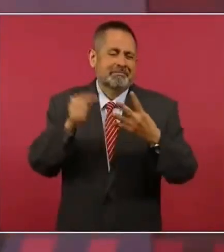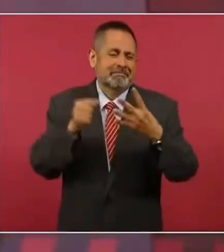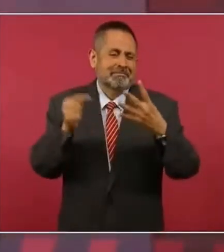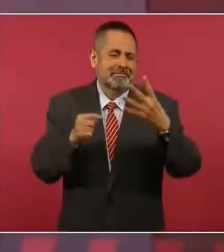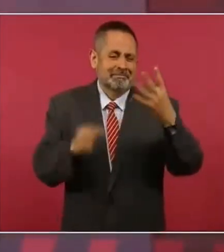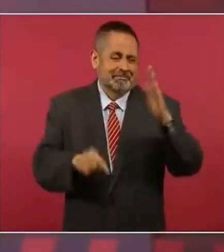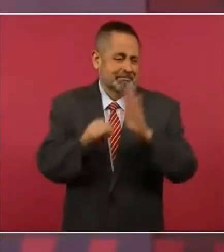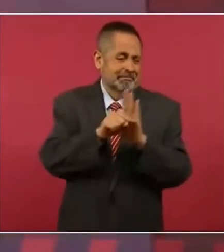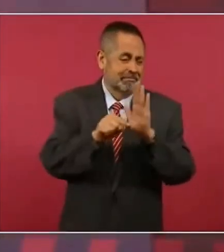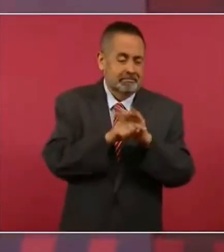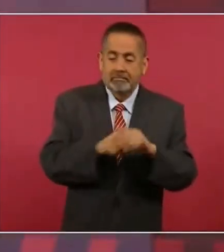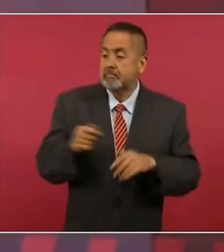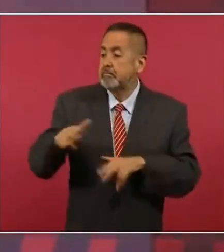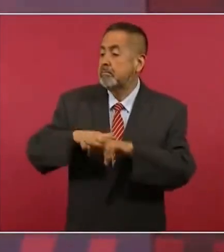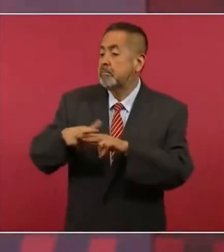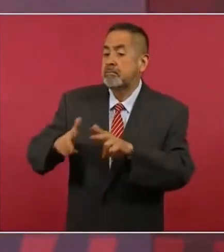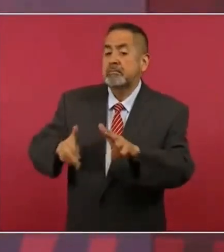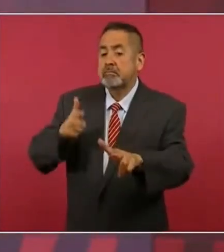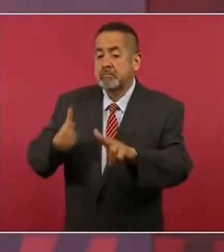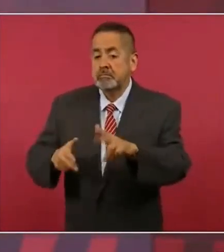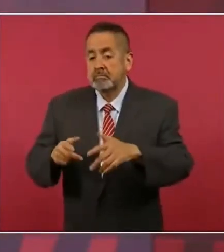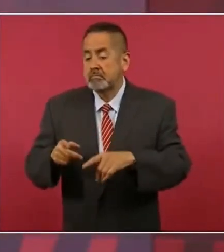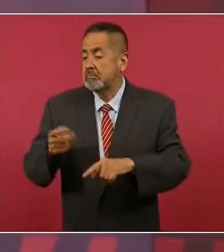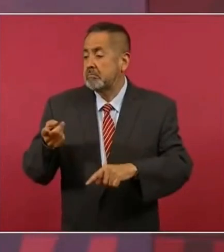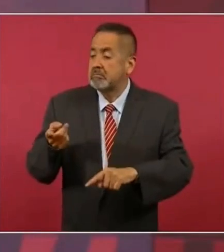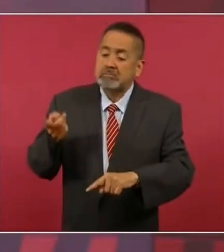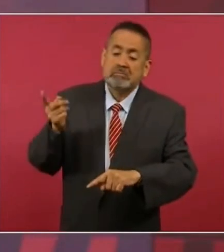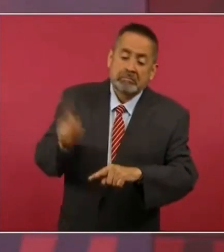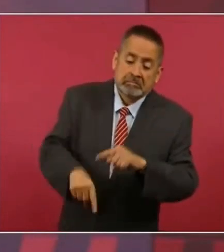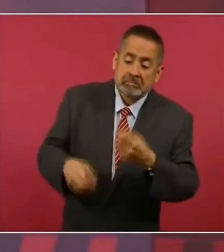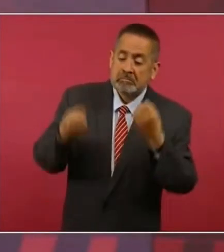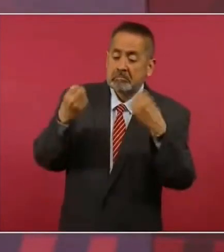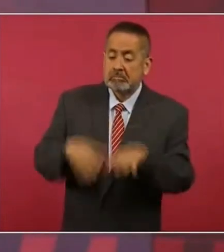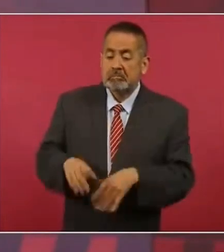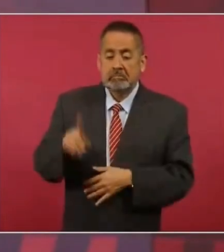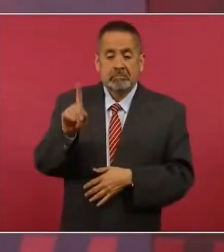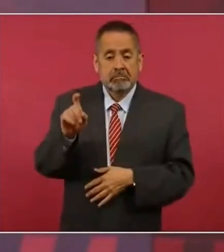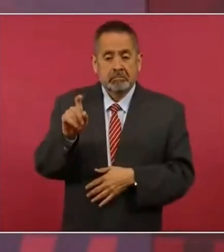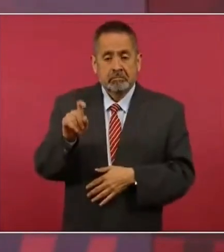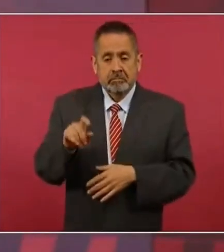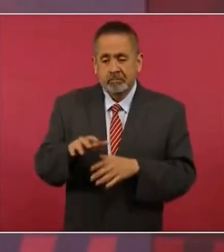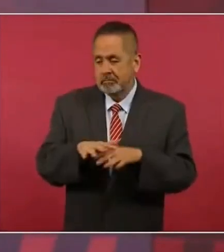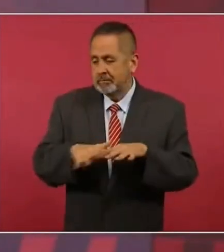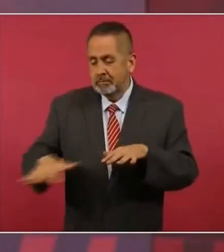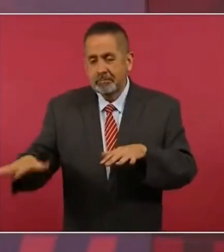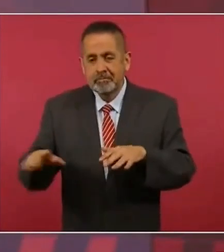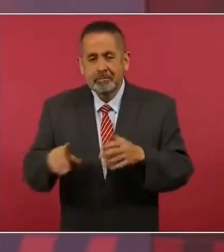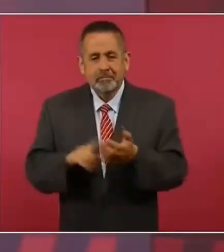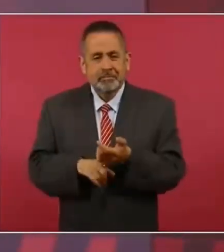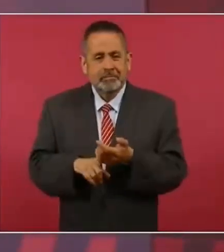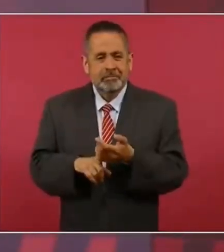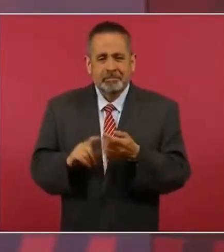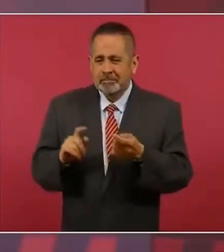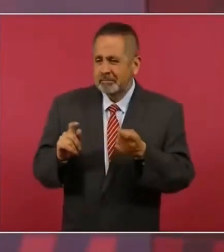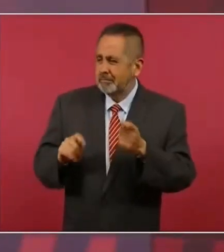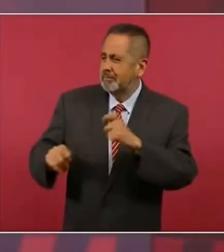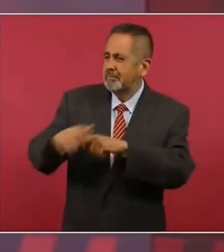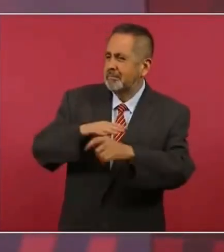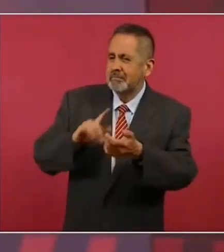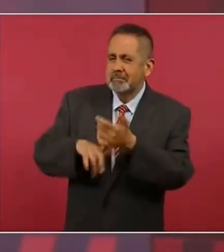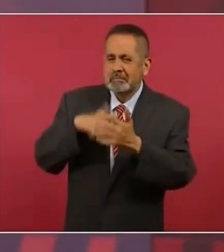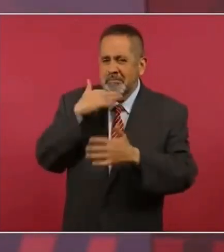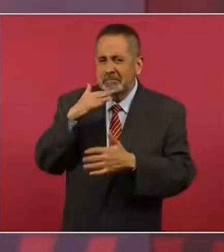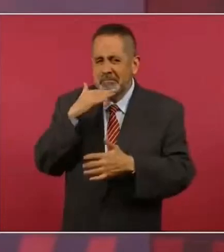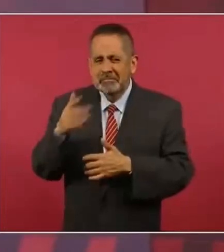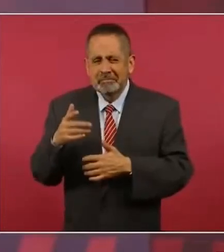El tren Maya Le cambia el agua el color del agua hasta el Caribe ya no va a